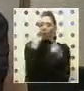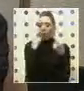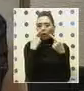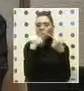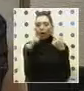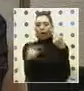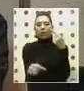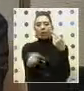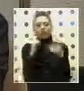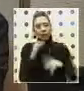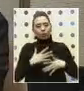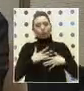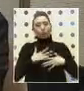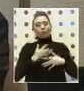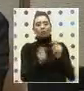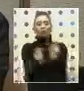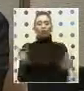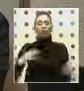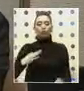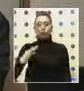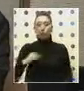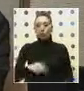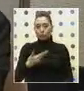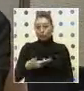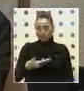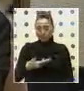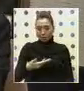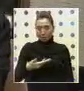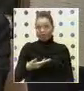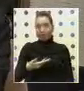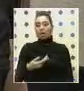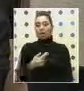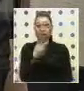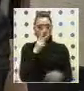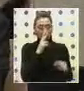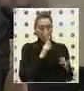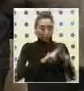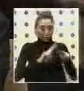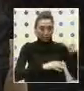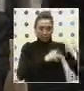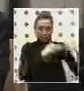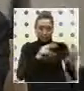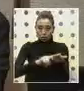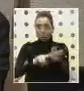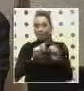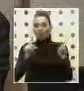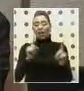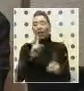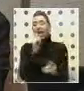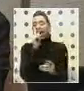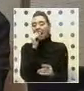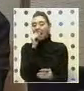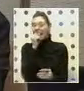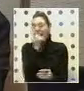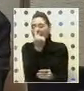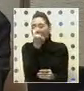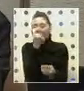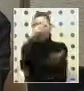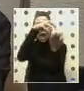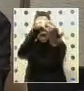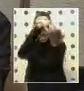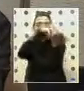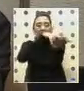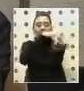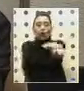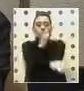sentir de los ciudadanos, por lo que han sido superados por la práctica y la realidad. Cada región es única y requiere de un tratamiento